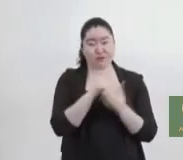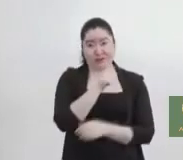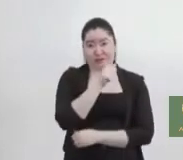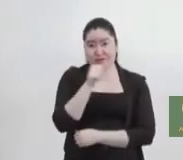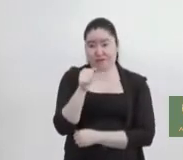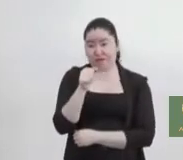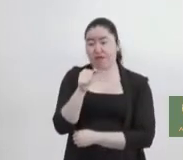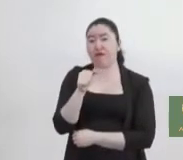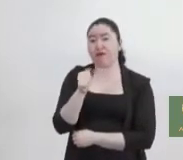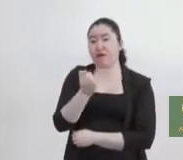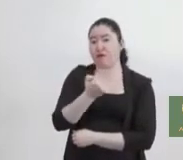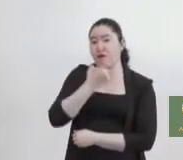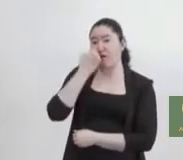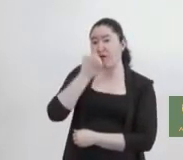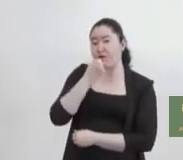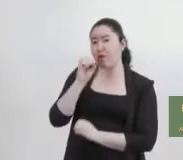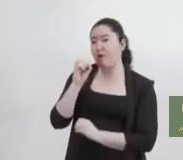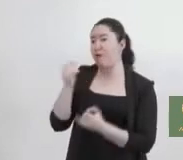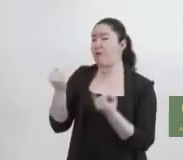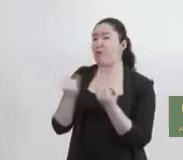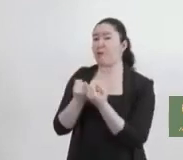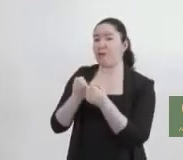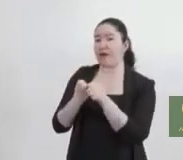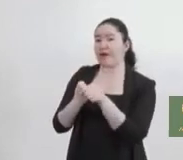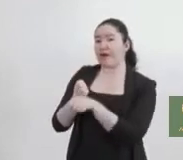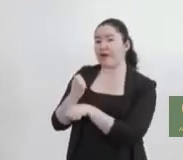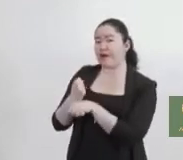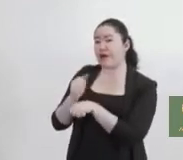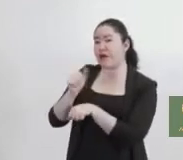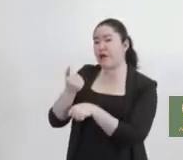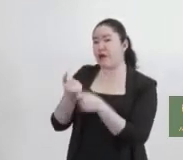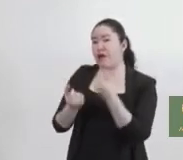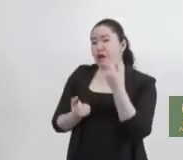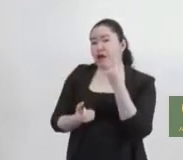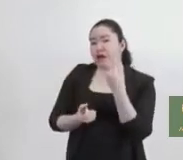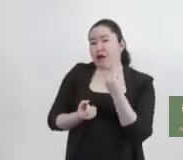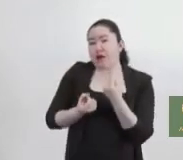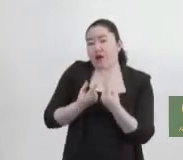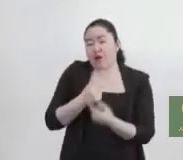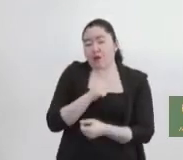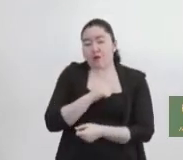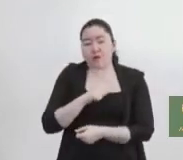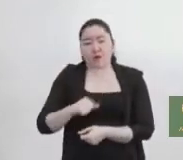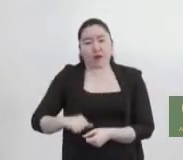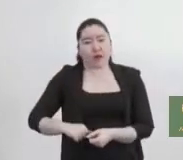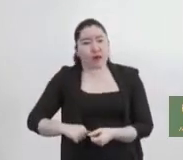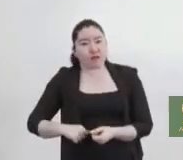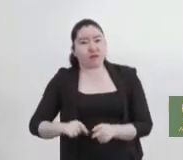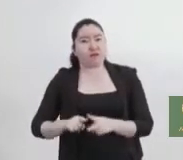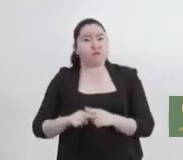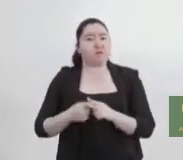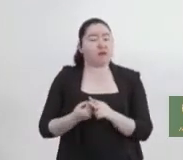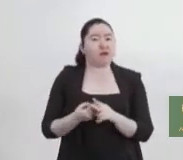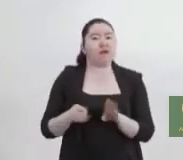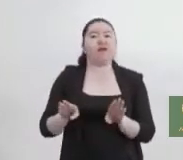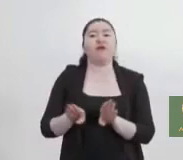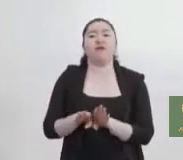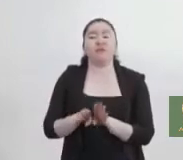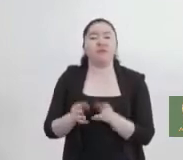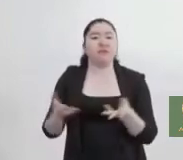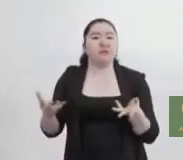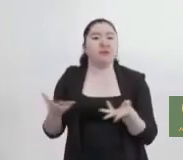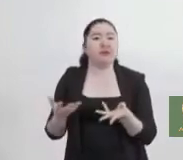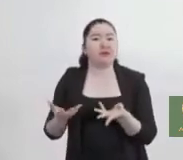planteles, o como en otras entidades, empezaría en algunas alcaldías. ¿Cómo sería el reinicio a